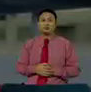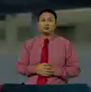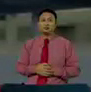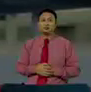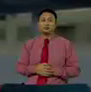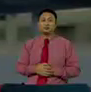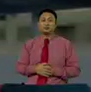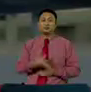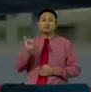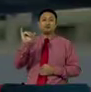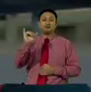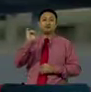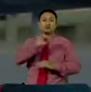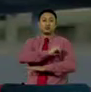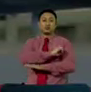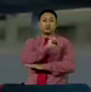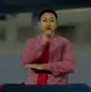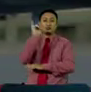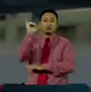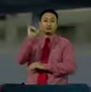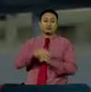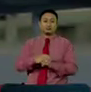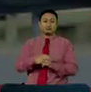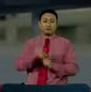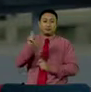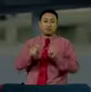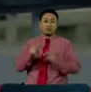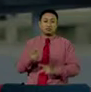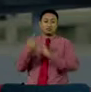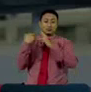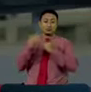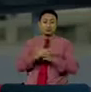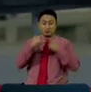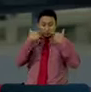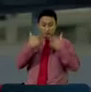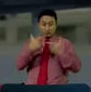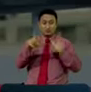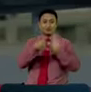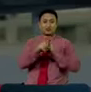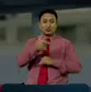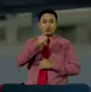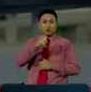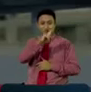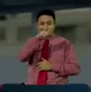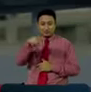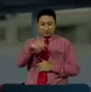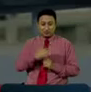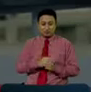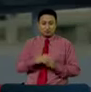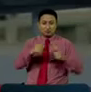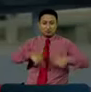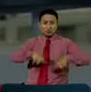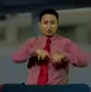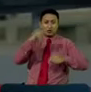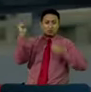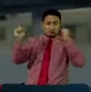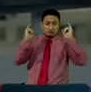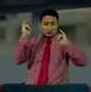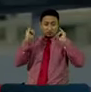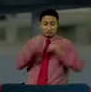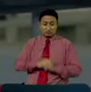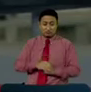La madrugada de este sábado, las autoridades encargadas del control de la ley seca realizaron un operativo para vigilar que los lugares de diversión donde se expende